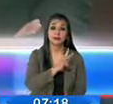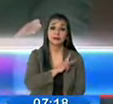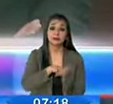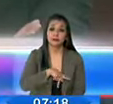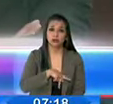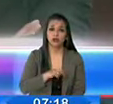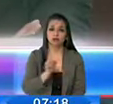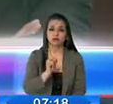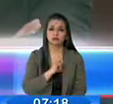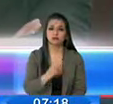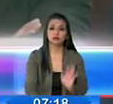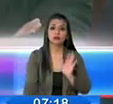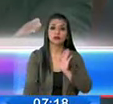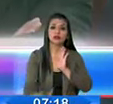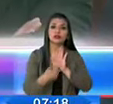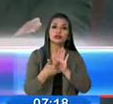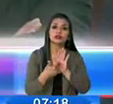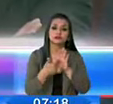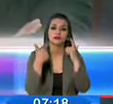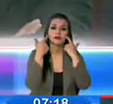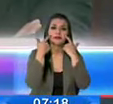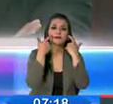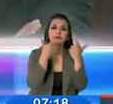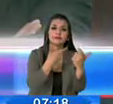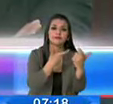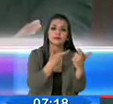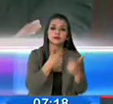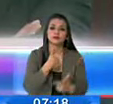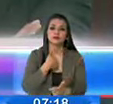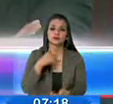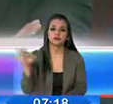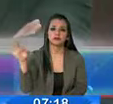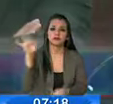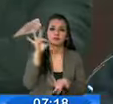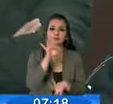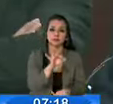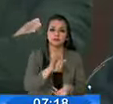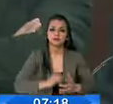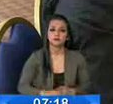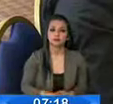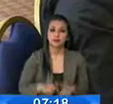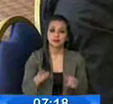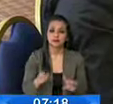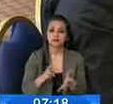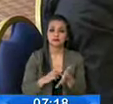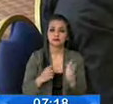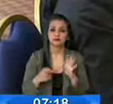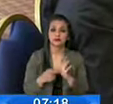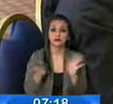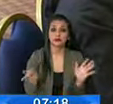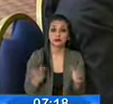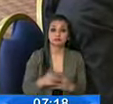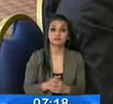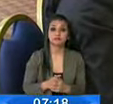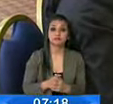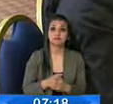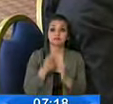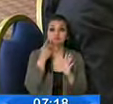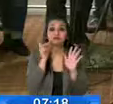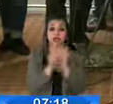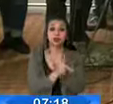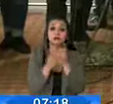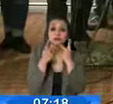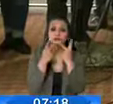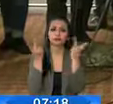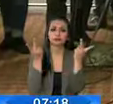Lo recibo como un ataque a la Fiscalía General del Estado, a la que represento. En todo caso, esta denuncia se ha hecho pública y